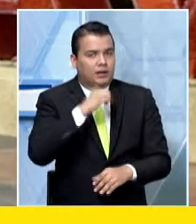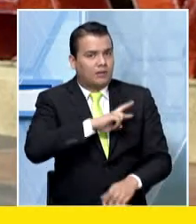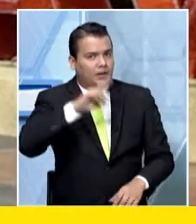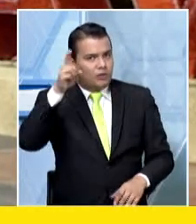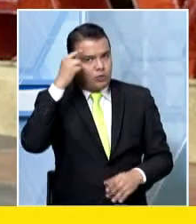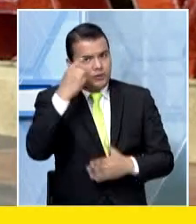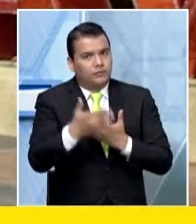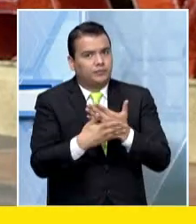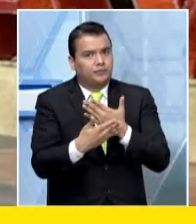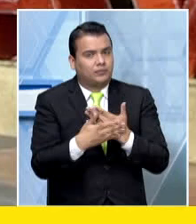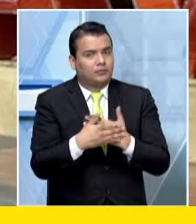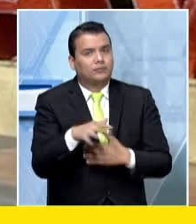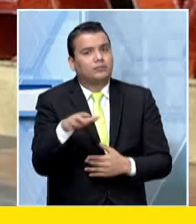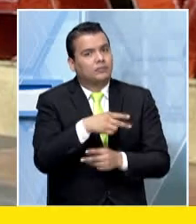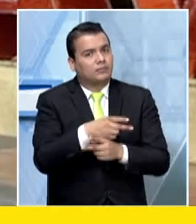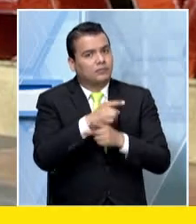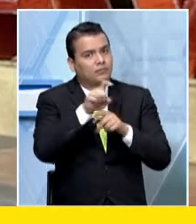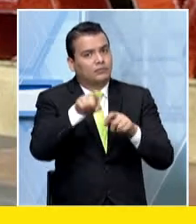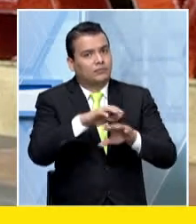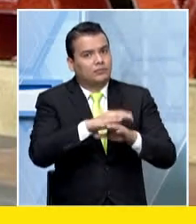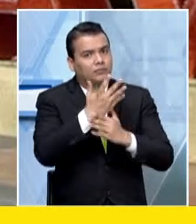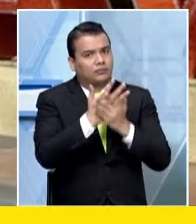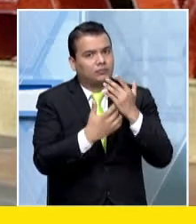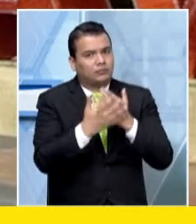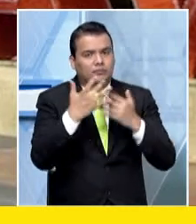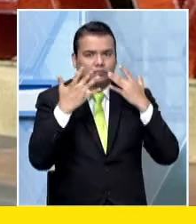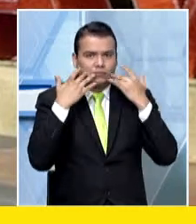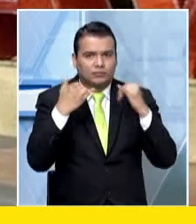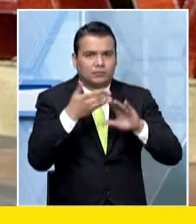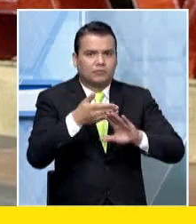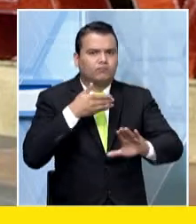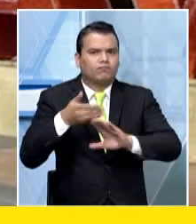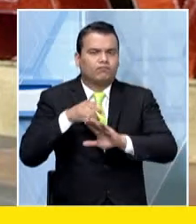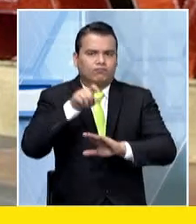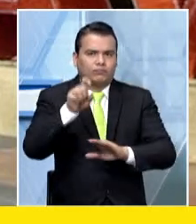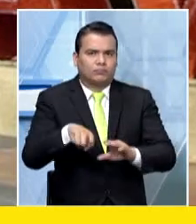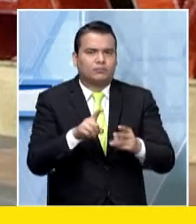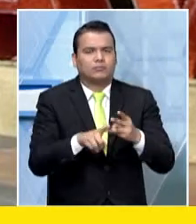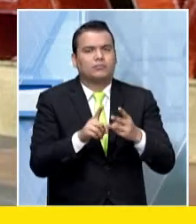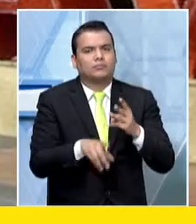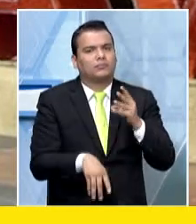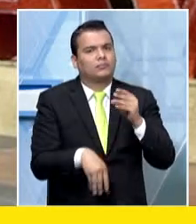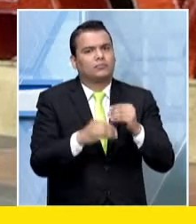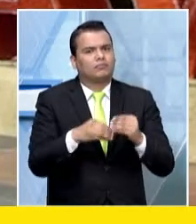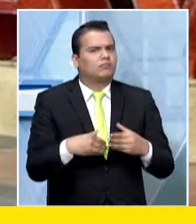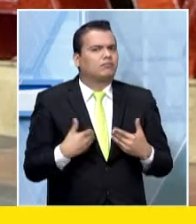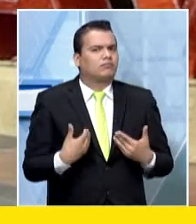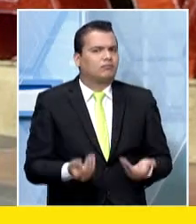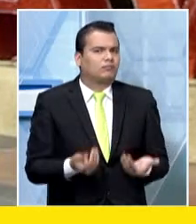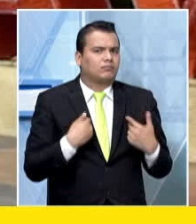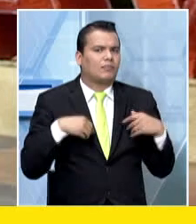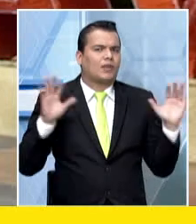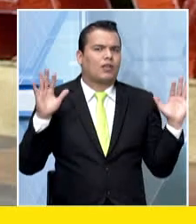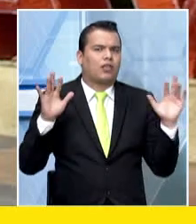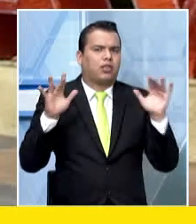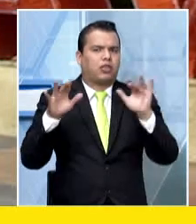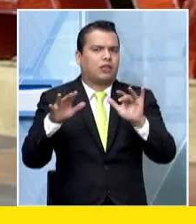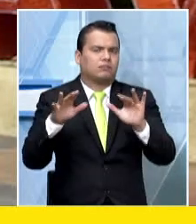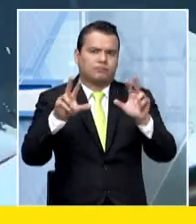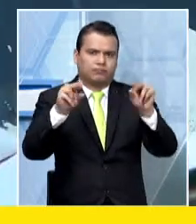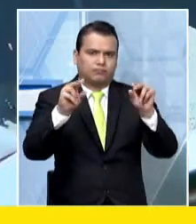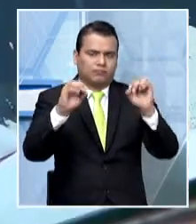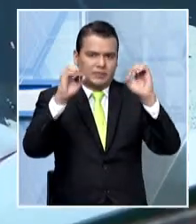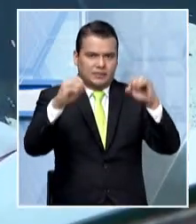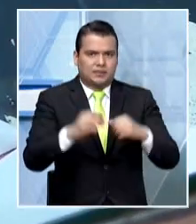todos debemos cuidarnos el lavado continuo de manos aislamiento social preventivo y por supuesto evitar las aglomeraciones en esta